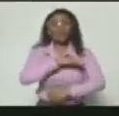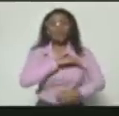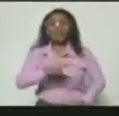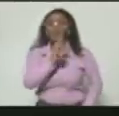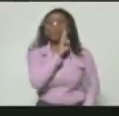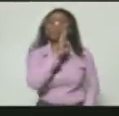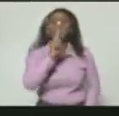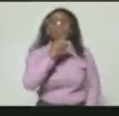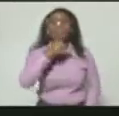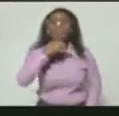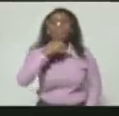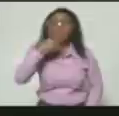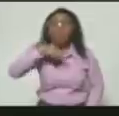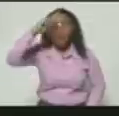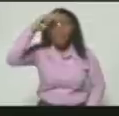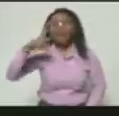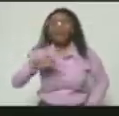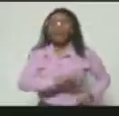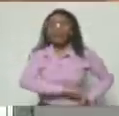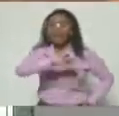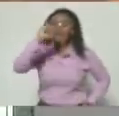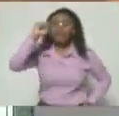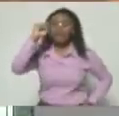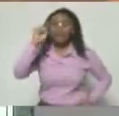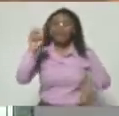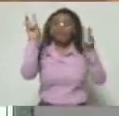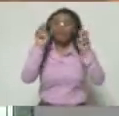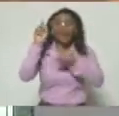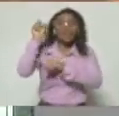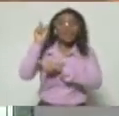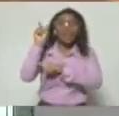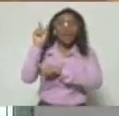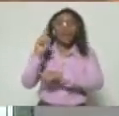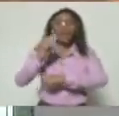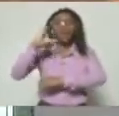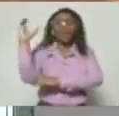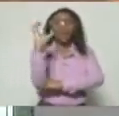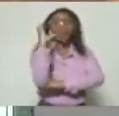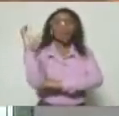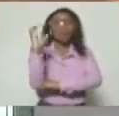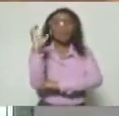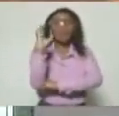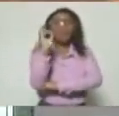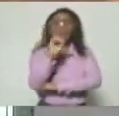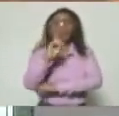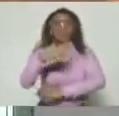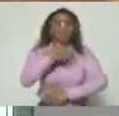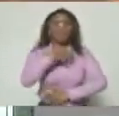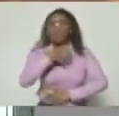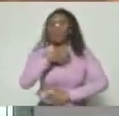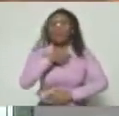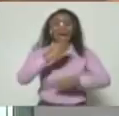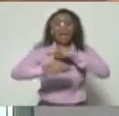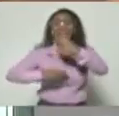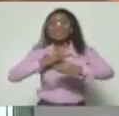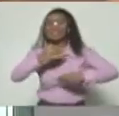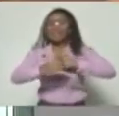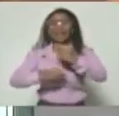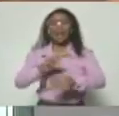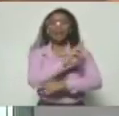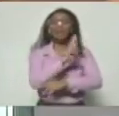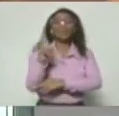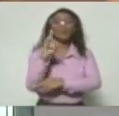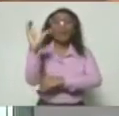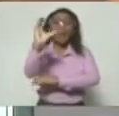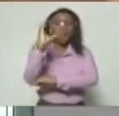libertador la Nueva Granada, allá en Boyacá. No hubiese sido posible consolidar la República